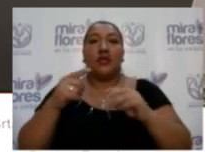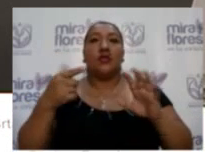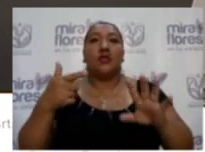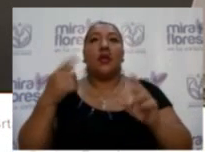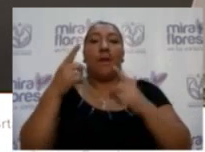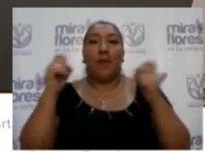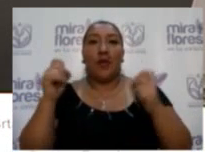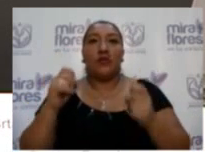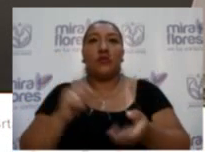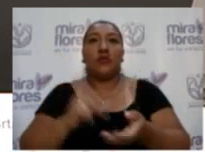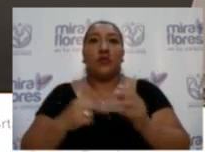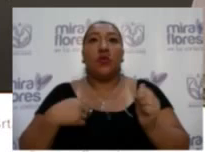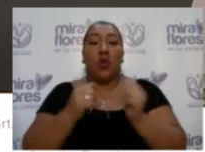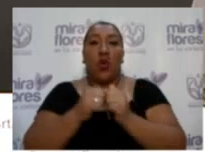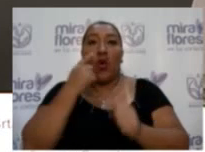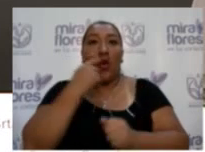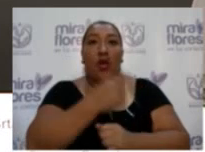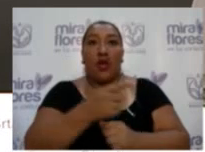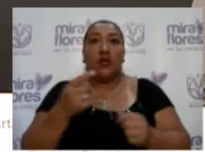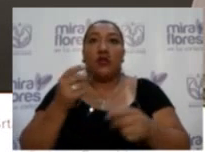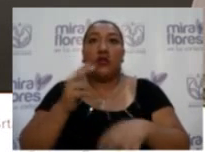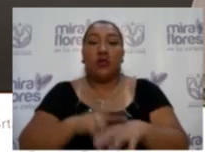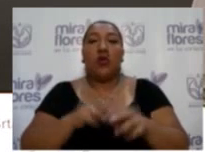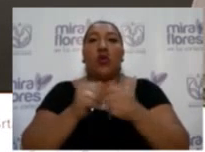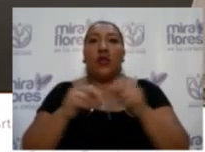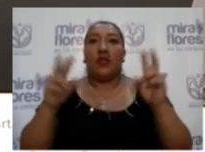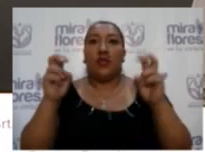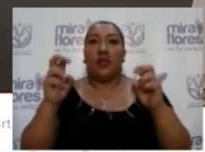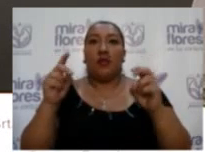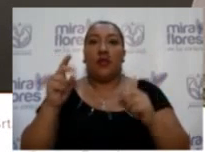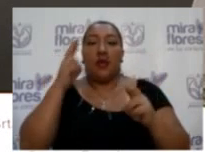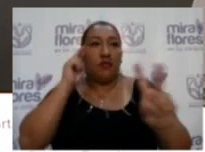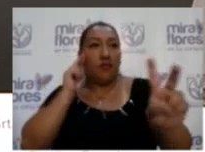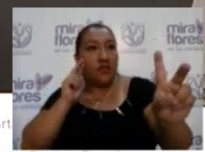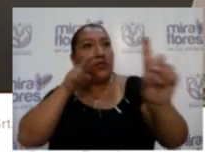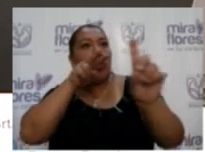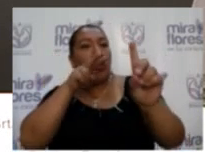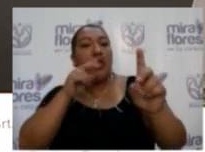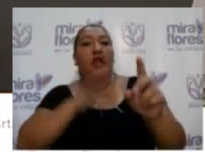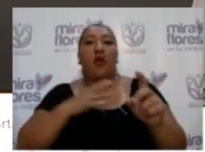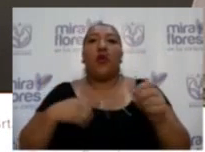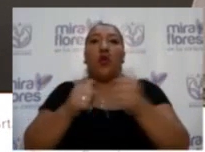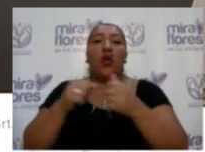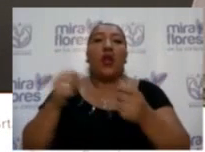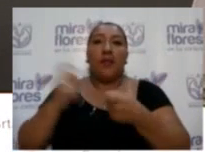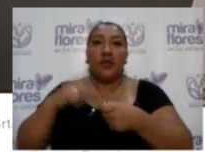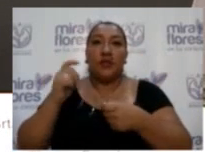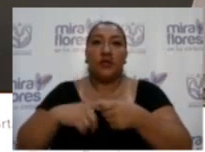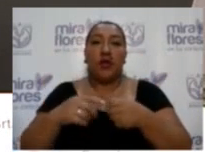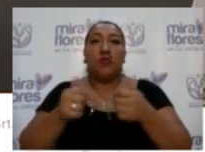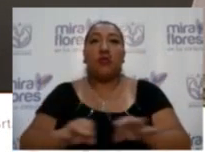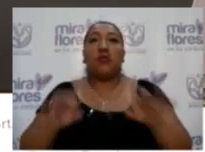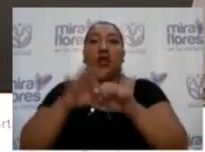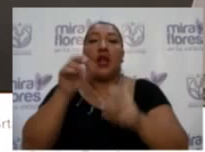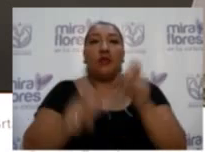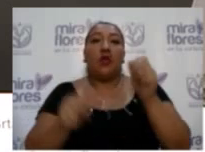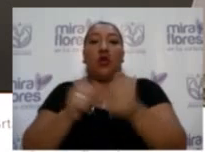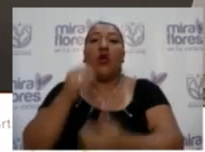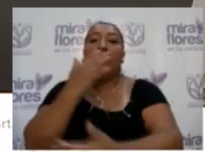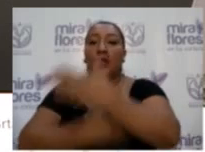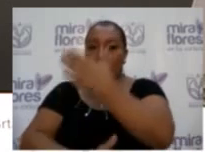y felicitarle por su valiosa exposición que tuvo por el tema Visión del Estado sobre la participación activa de las personas